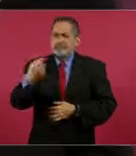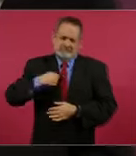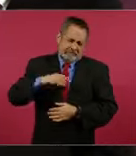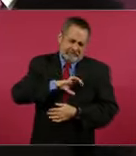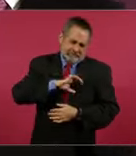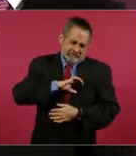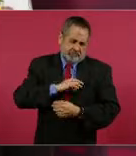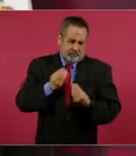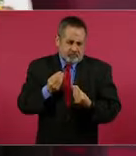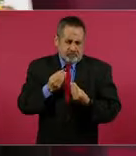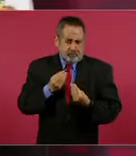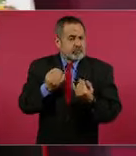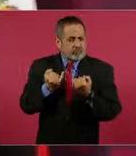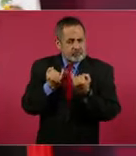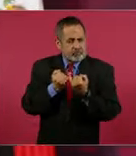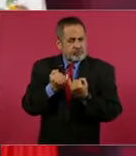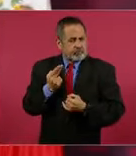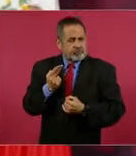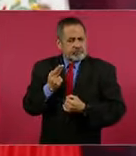y yo los quiero